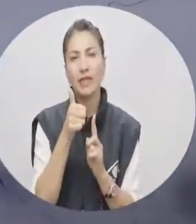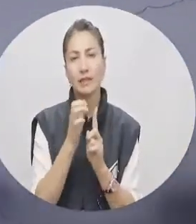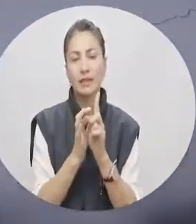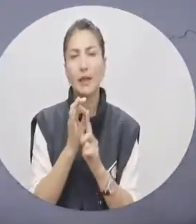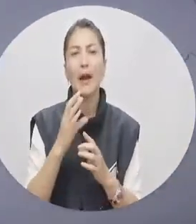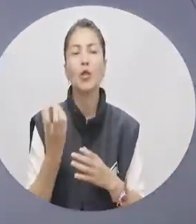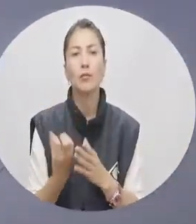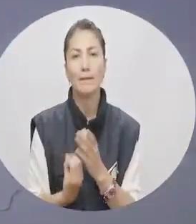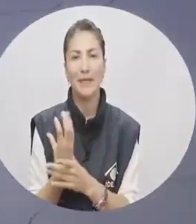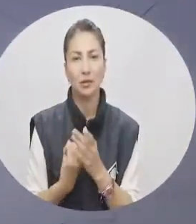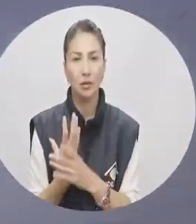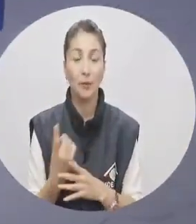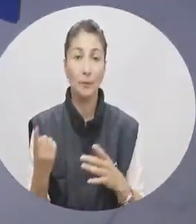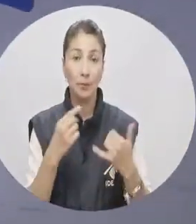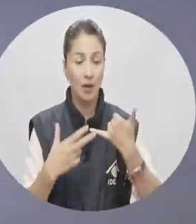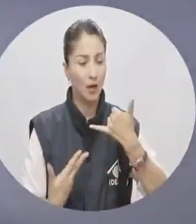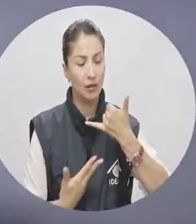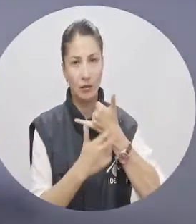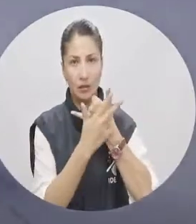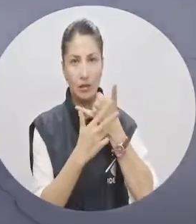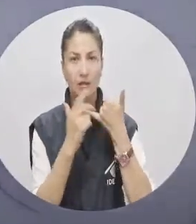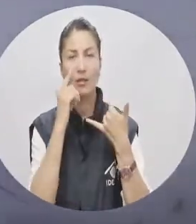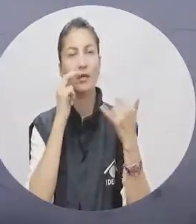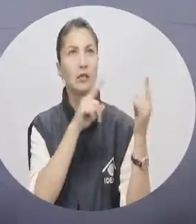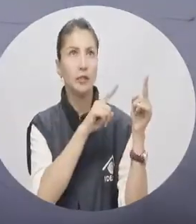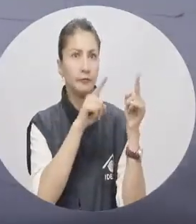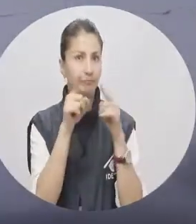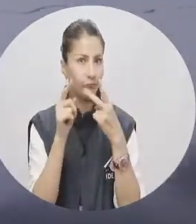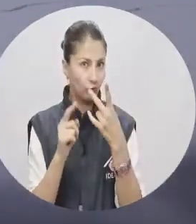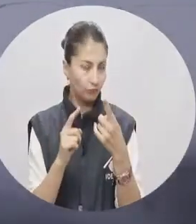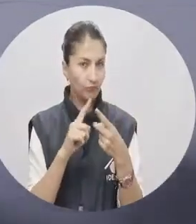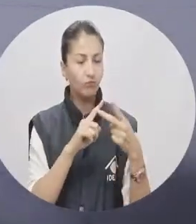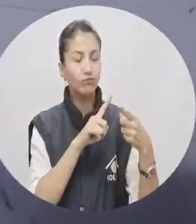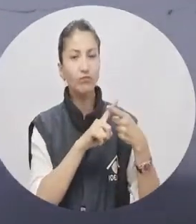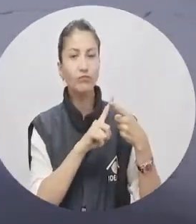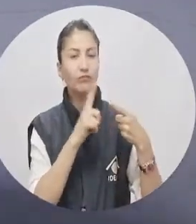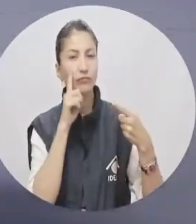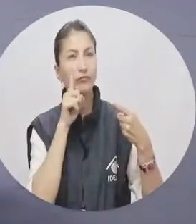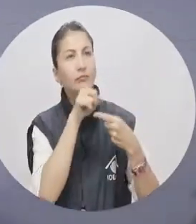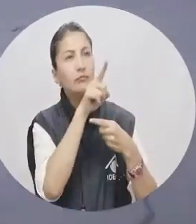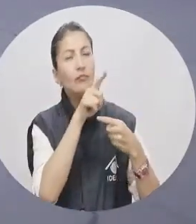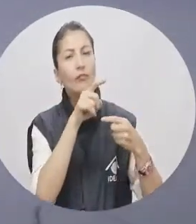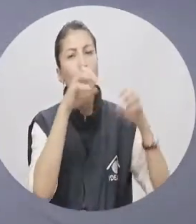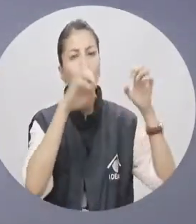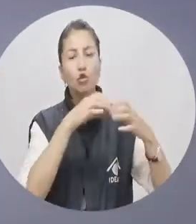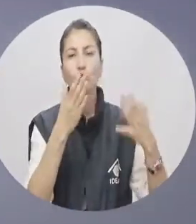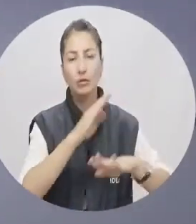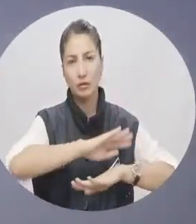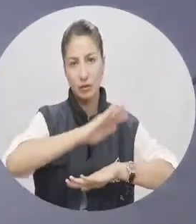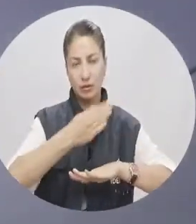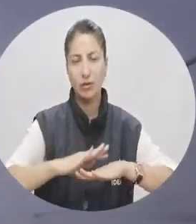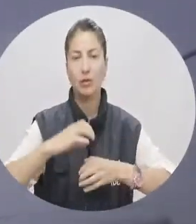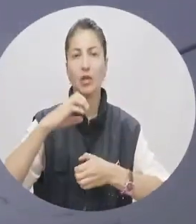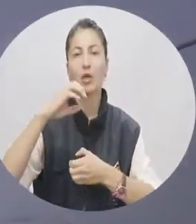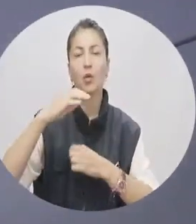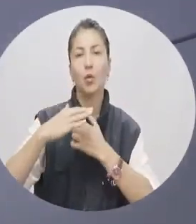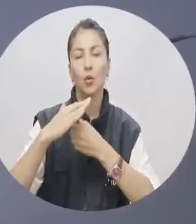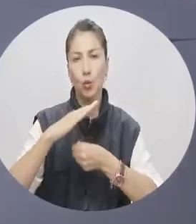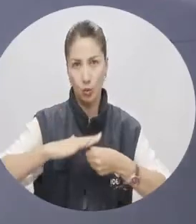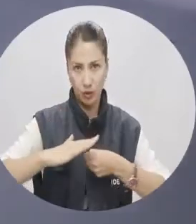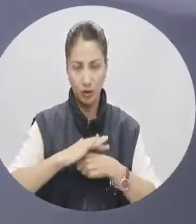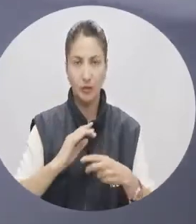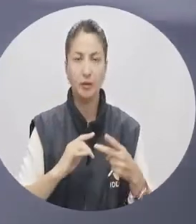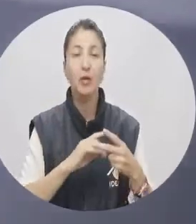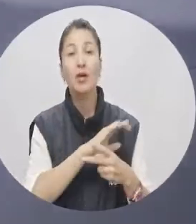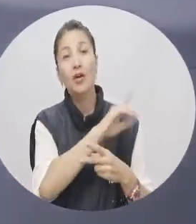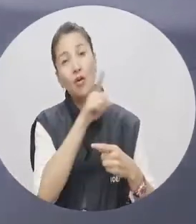la región andina tendrá dos panoramas el primero muestra lluvias consistentes en antioquia y cundinamarca el segundo